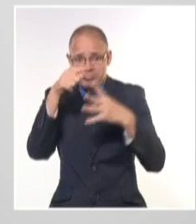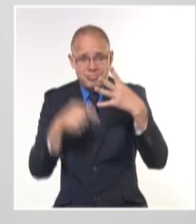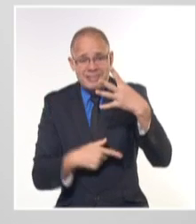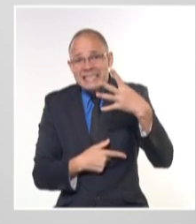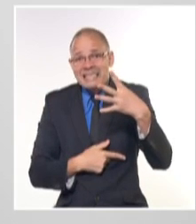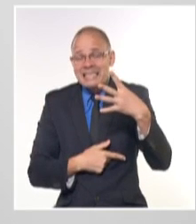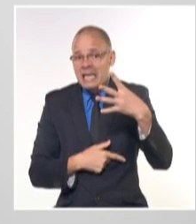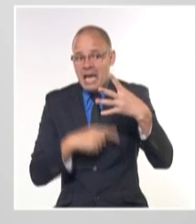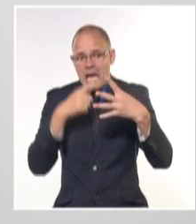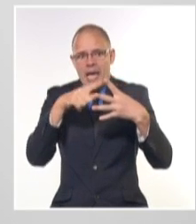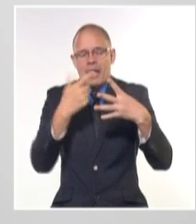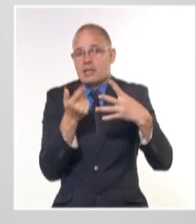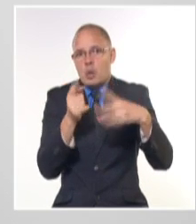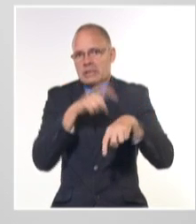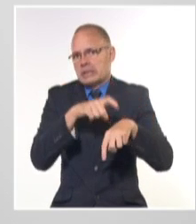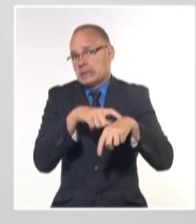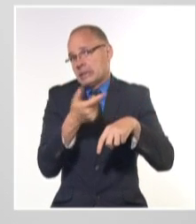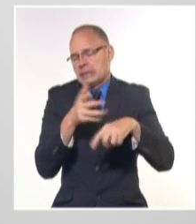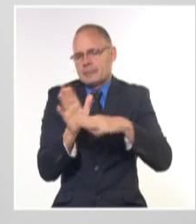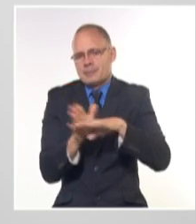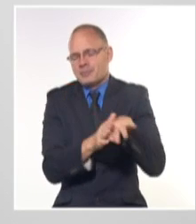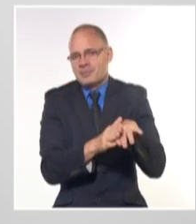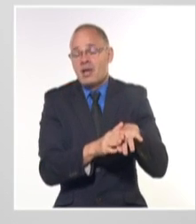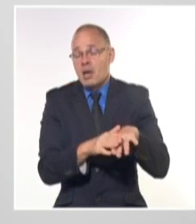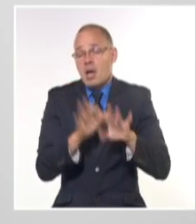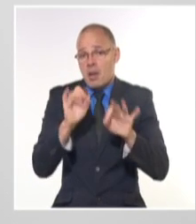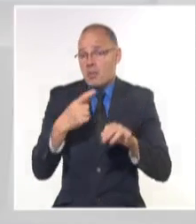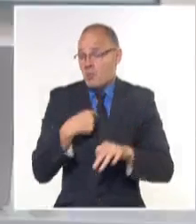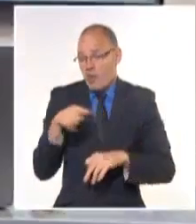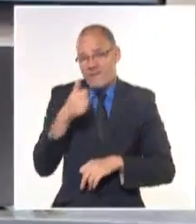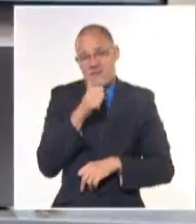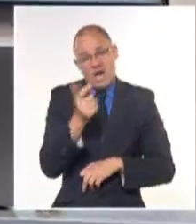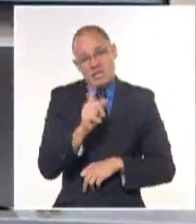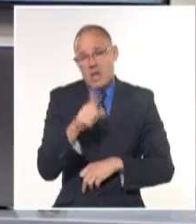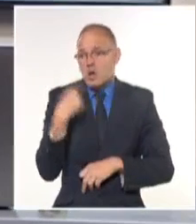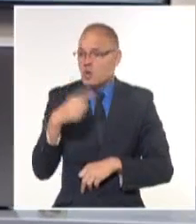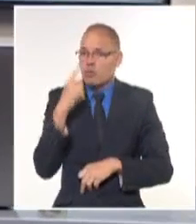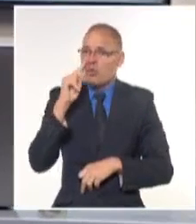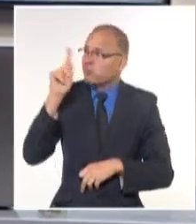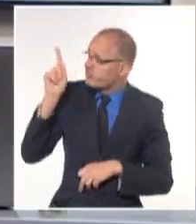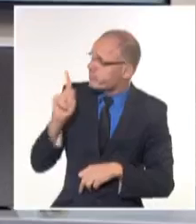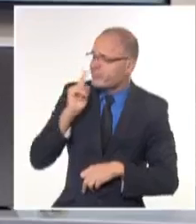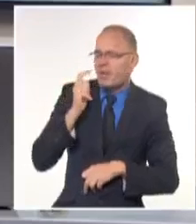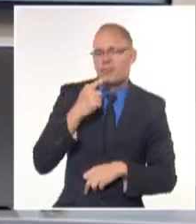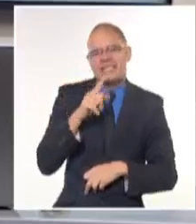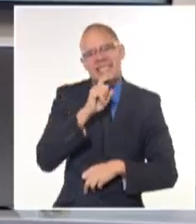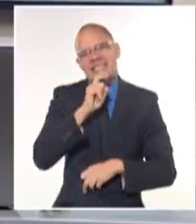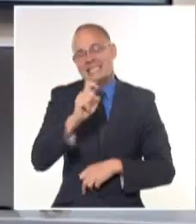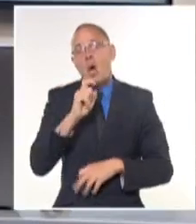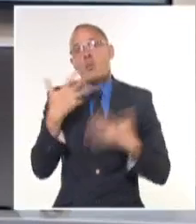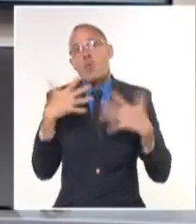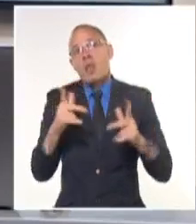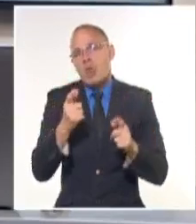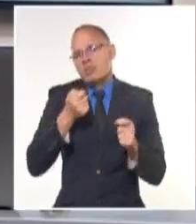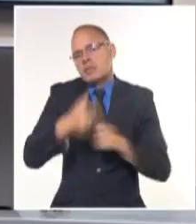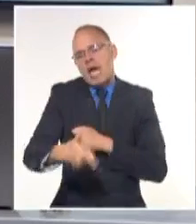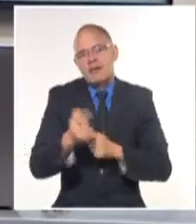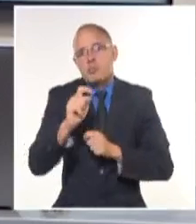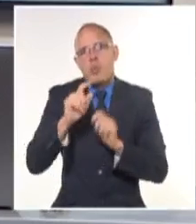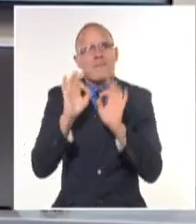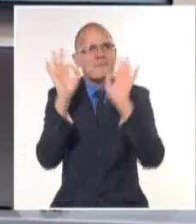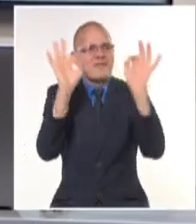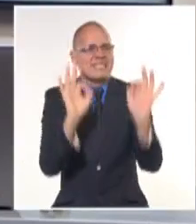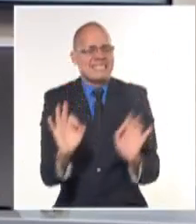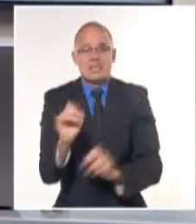este asunto todos estamos inconformes porque no existen todos los recursos que se quisiera para que estuvieran en óptimas condiciones estos lugares. Pero